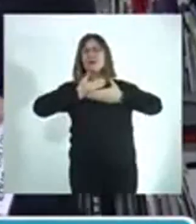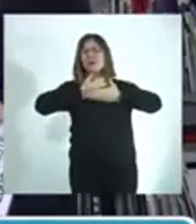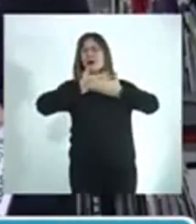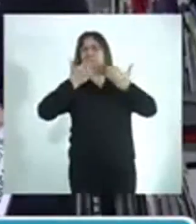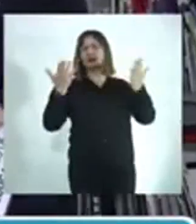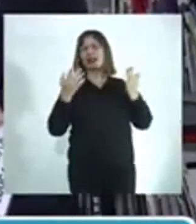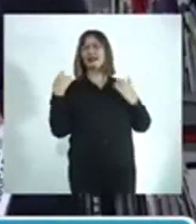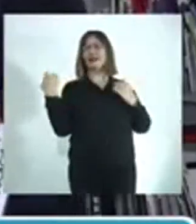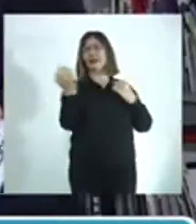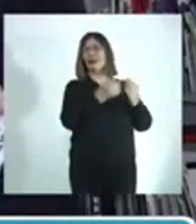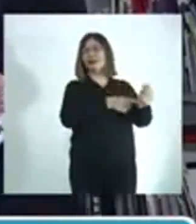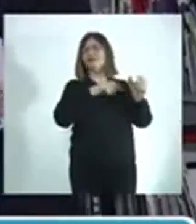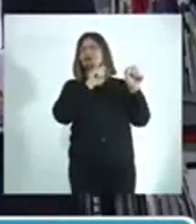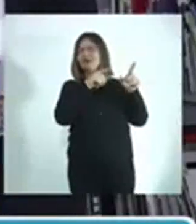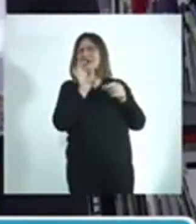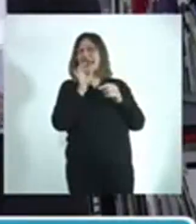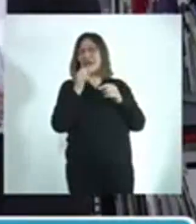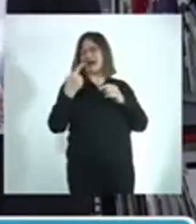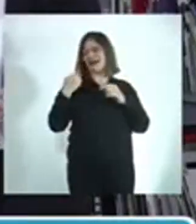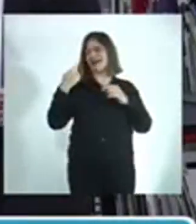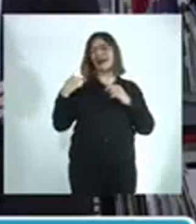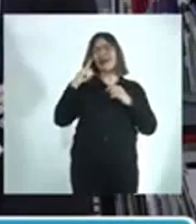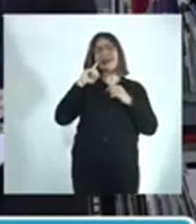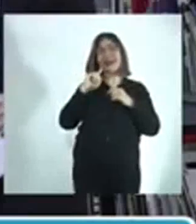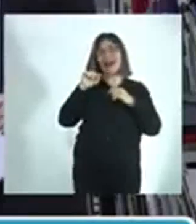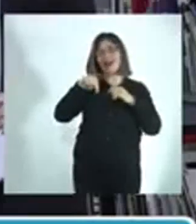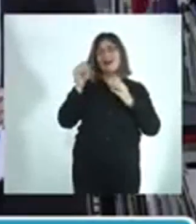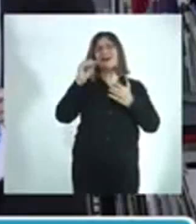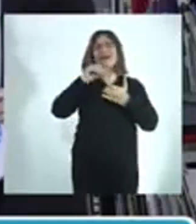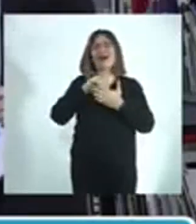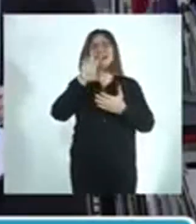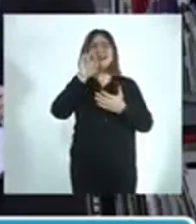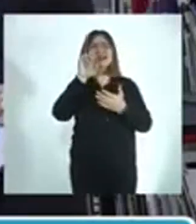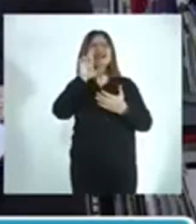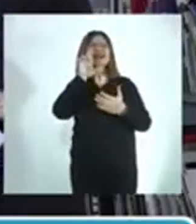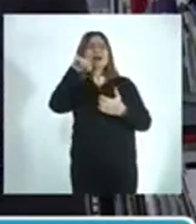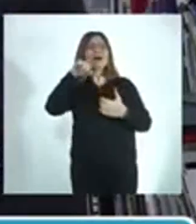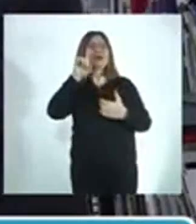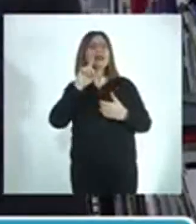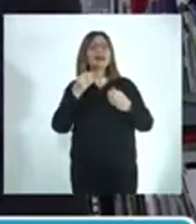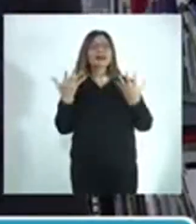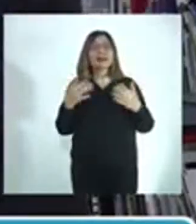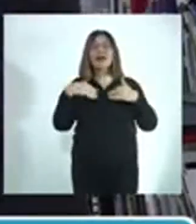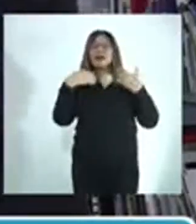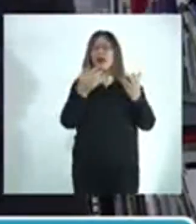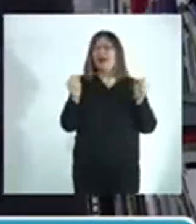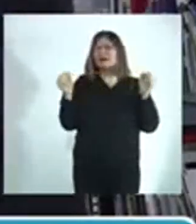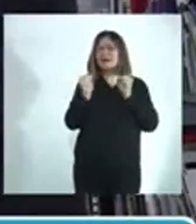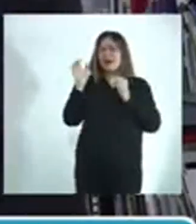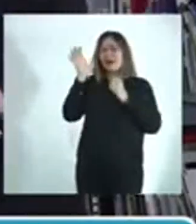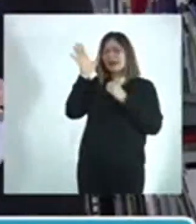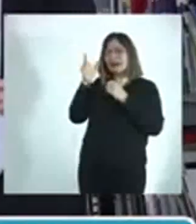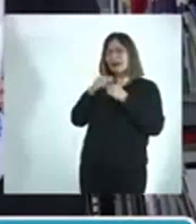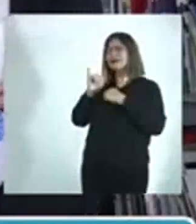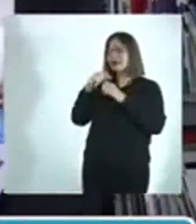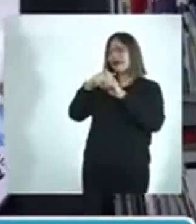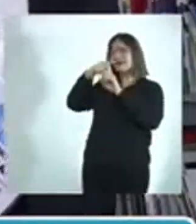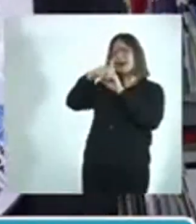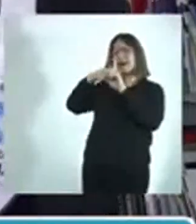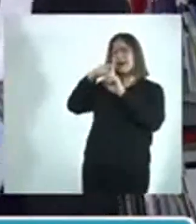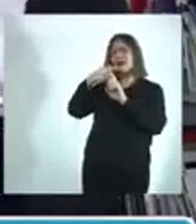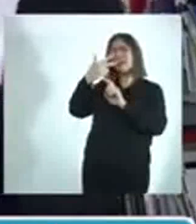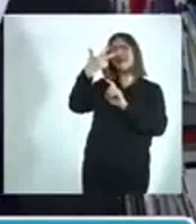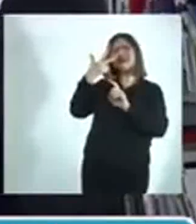siendo parte de tu día, de tu rutina, ya en este día 30 de julio. Y decías mucho frío. Mucho frío, tenemos 3 grados